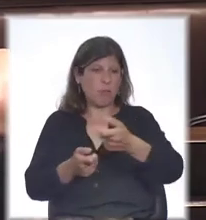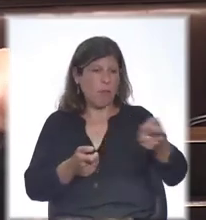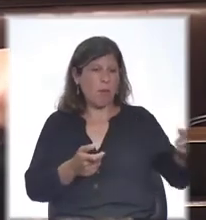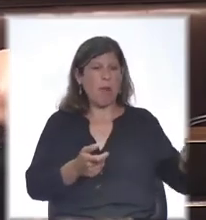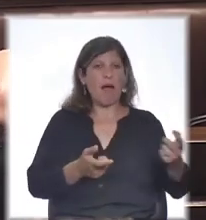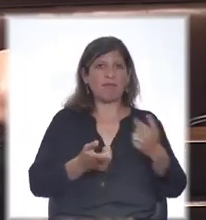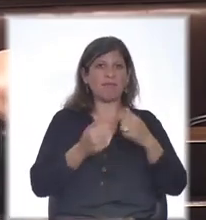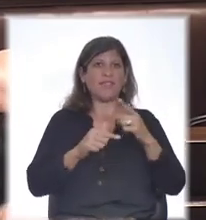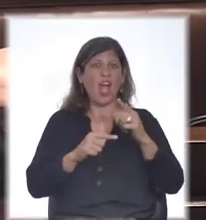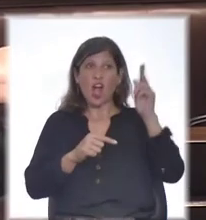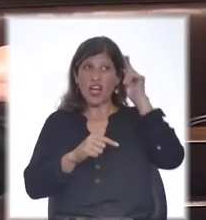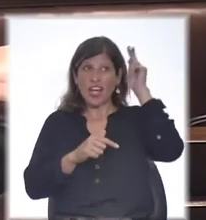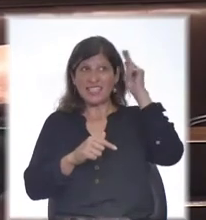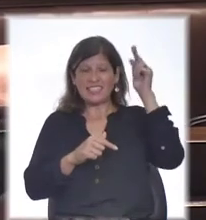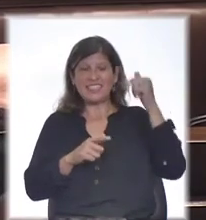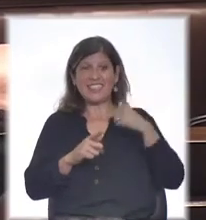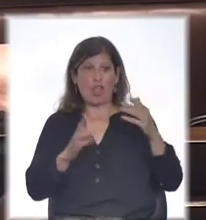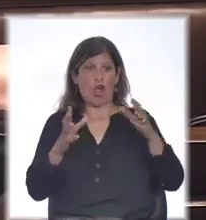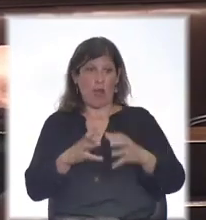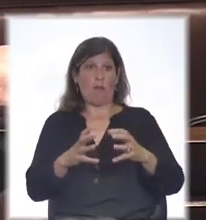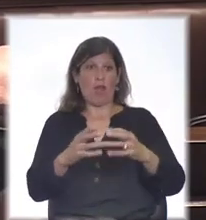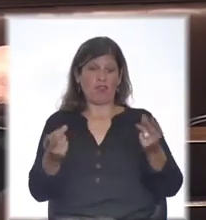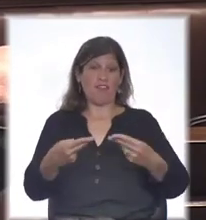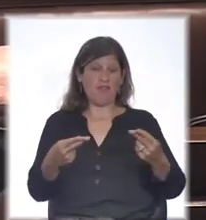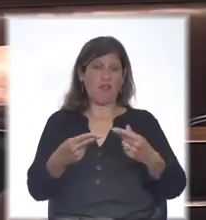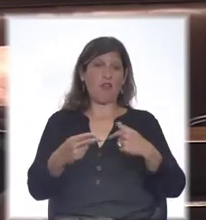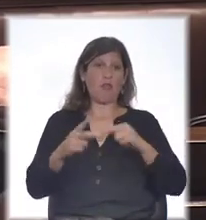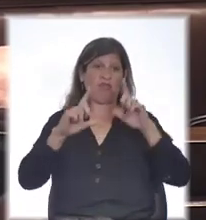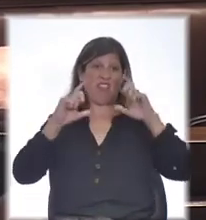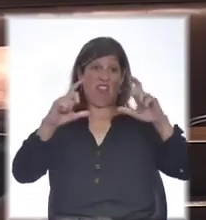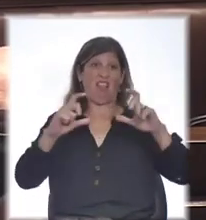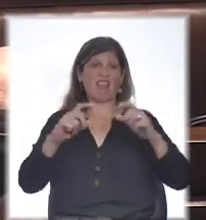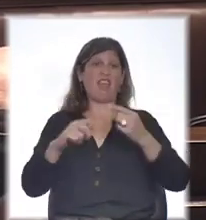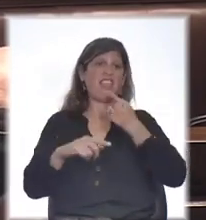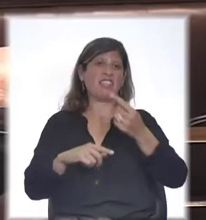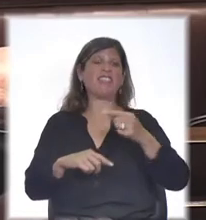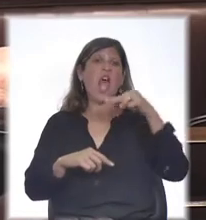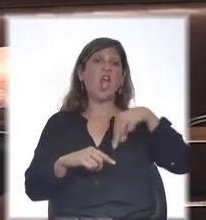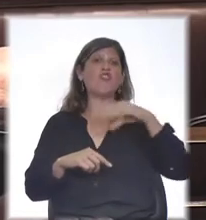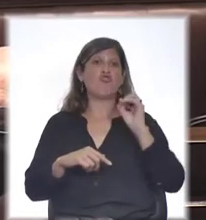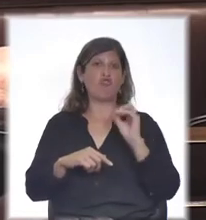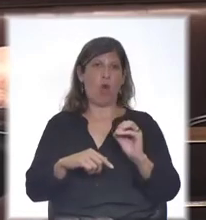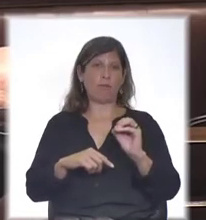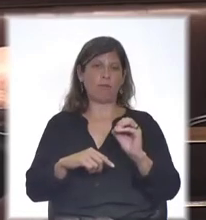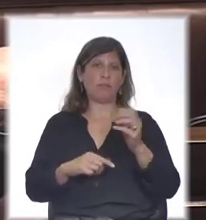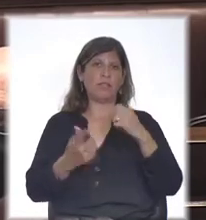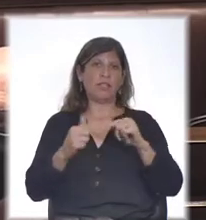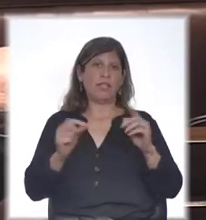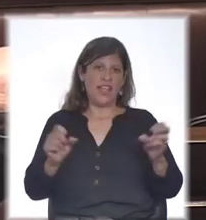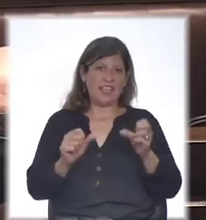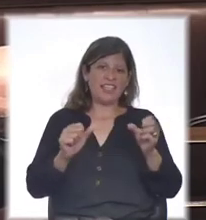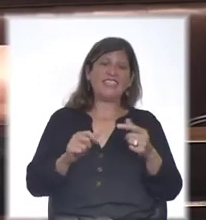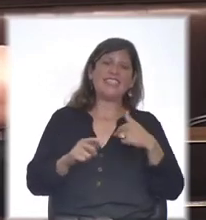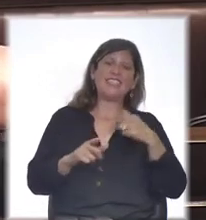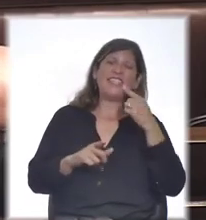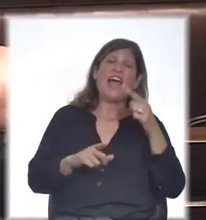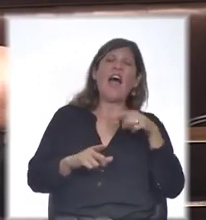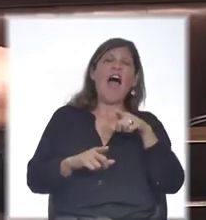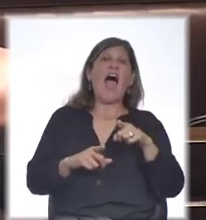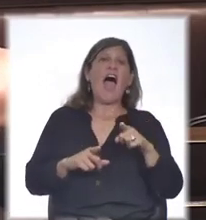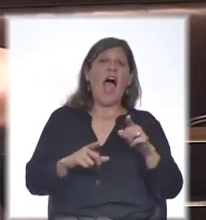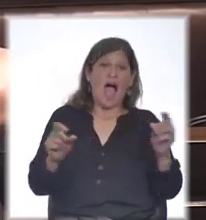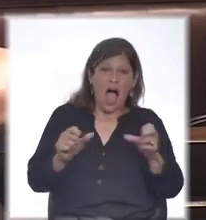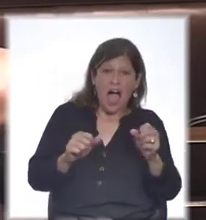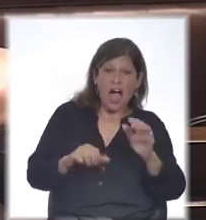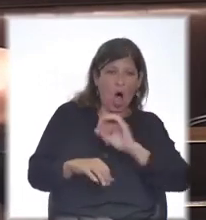la época aparecía grande el no. El volante decía, hágale un gol a la dictadura, vote